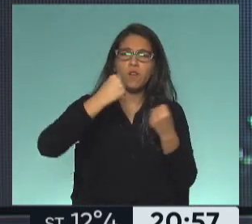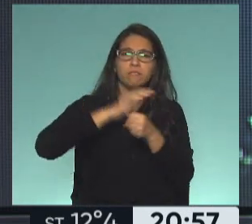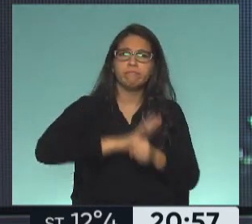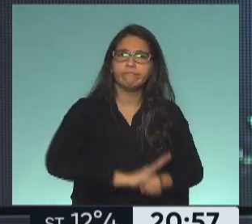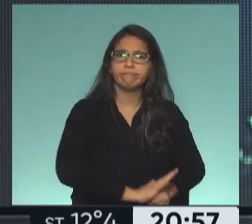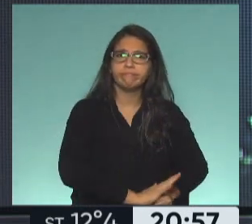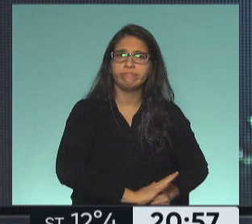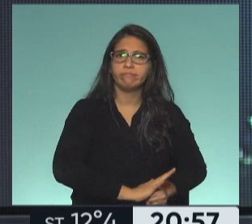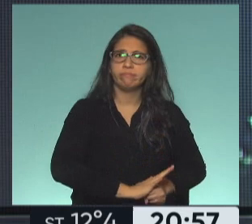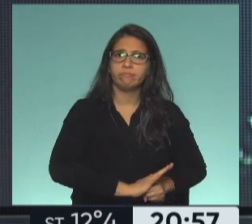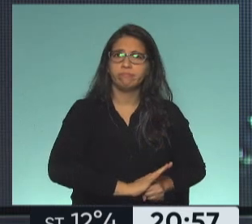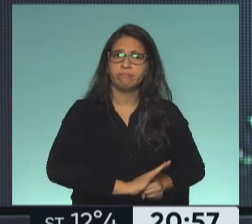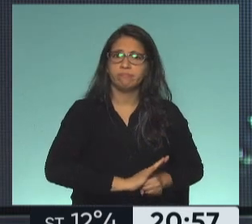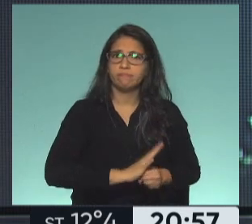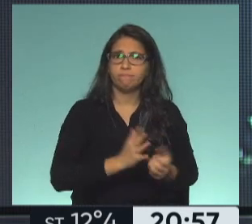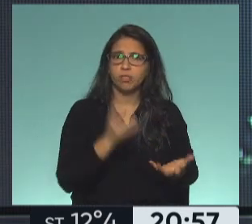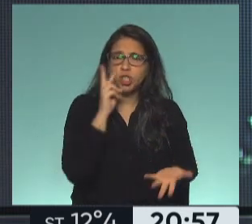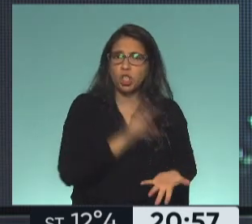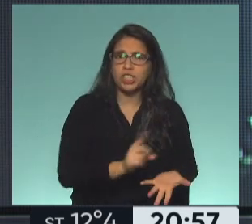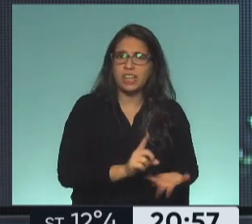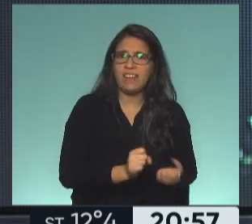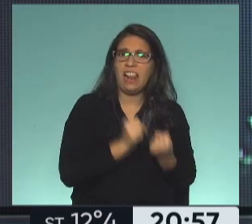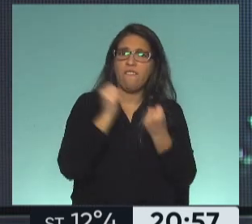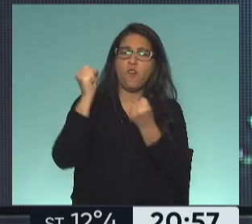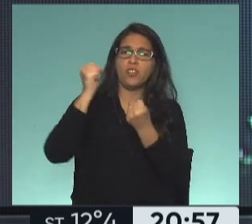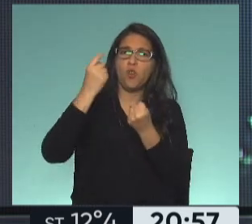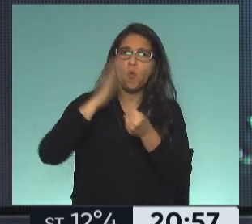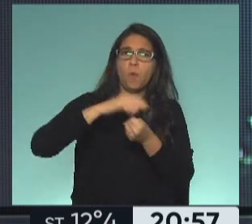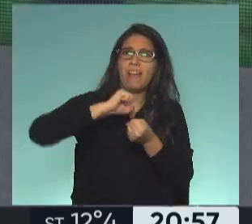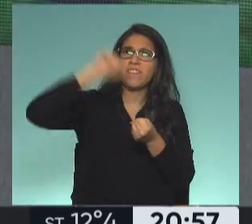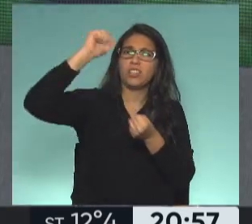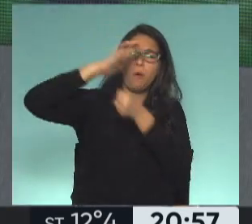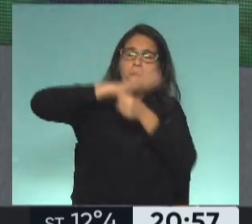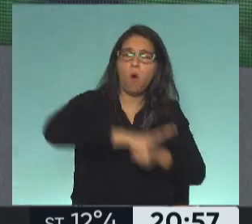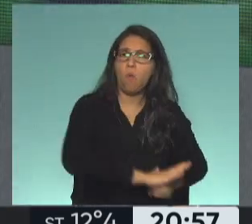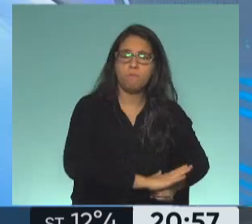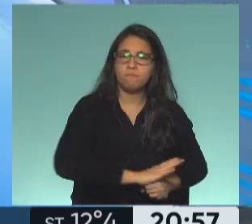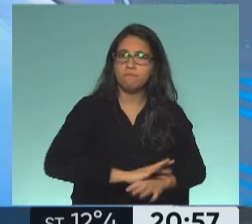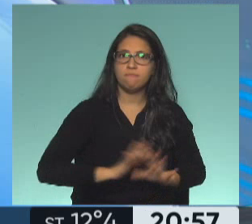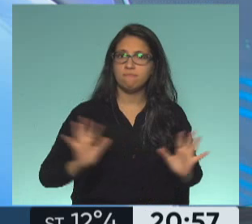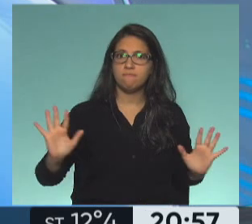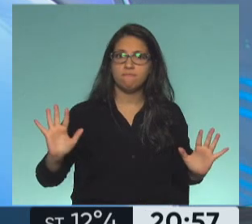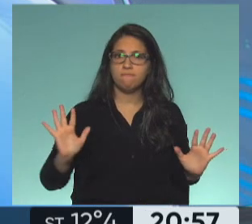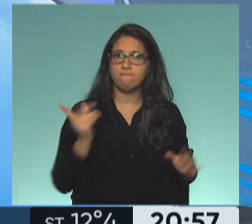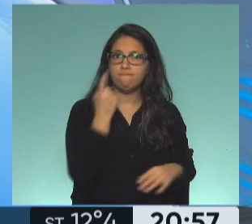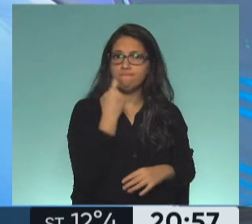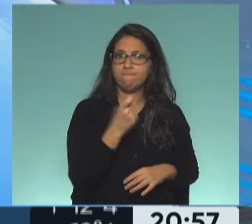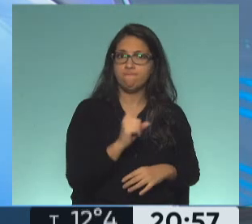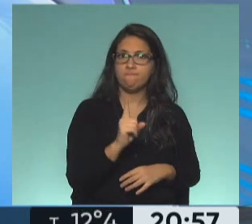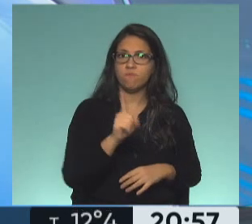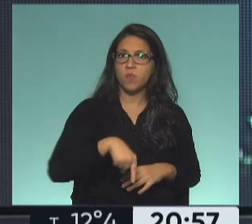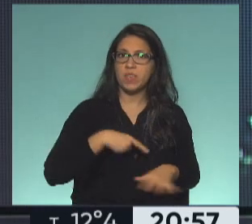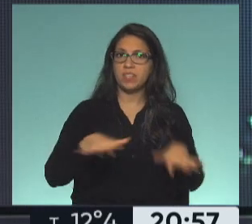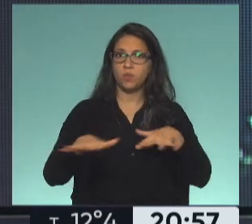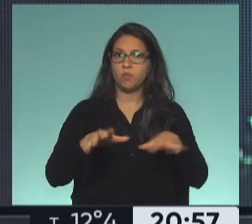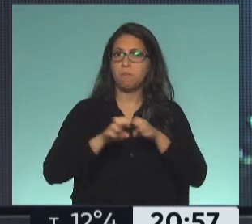casi prácticamente lo oculta frente a la... Sí, lo erosiona. Lo erosiona muchísimo y crea una